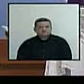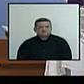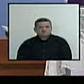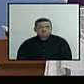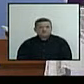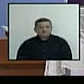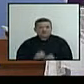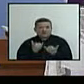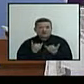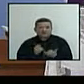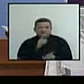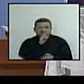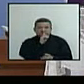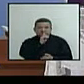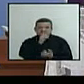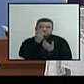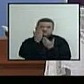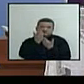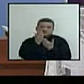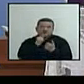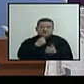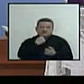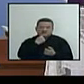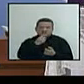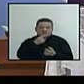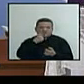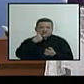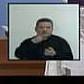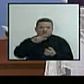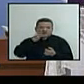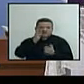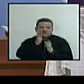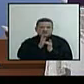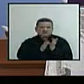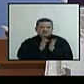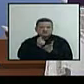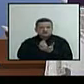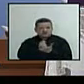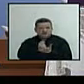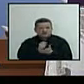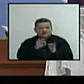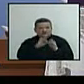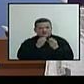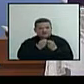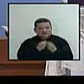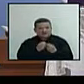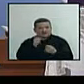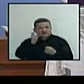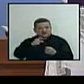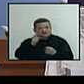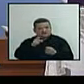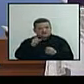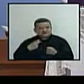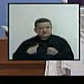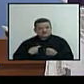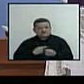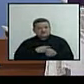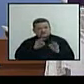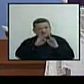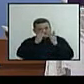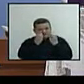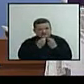En silencio presentemos nuestras intenciones personales, las necesidades de nuestras